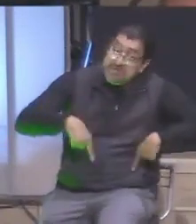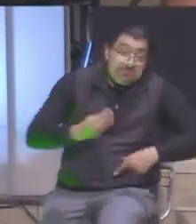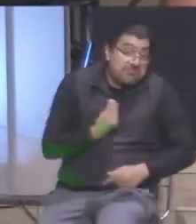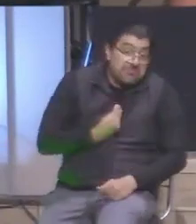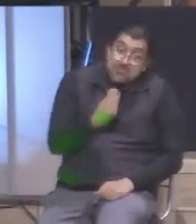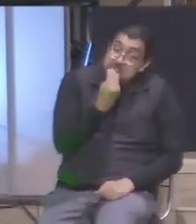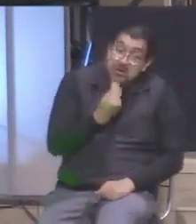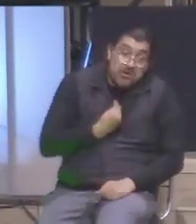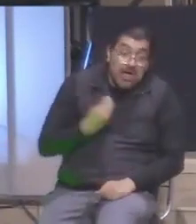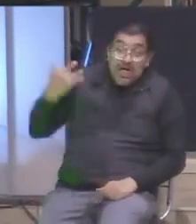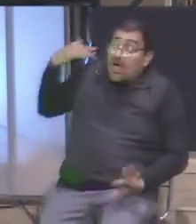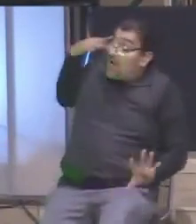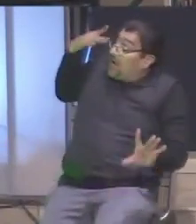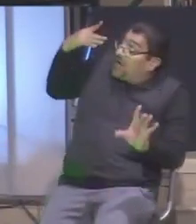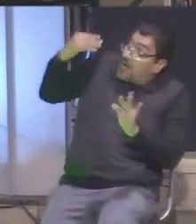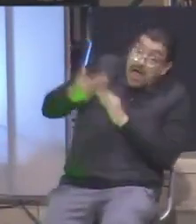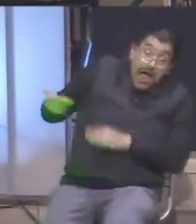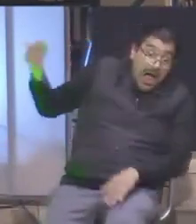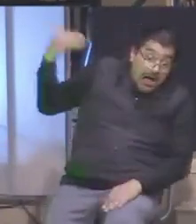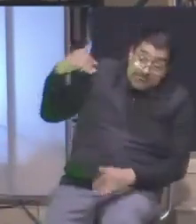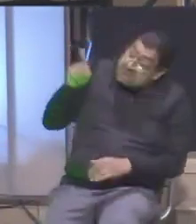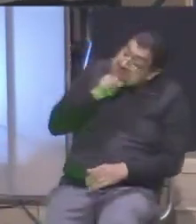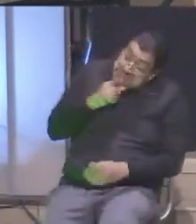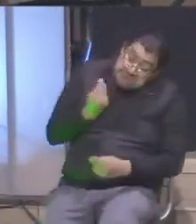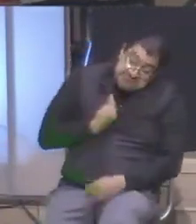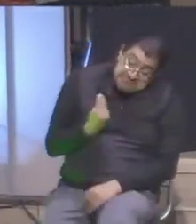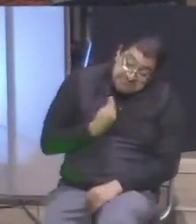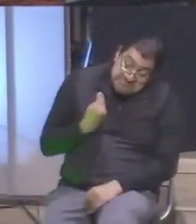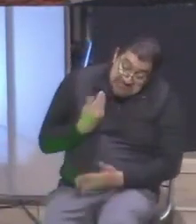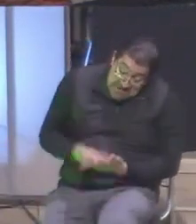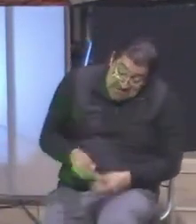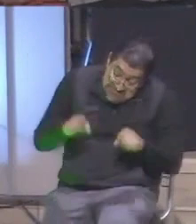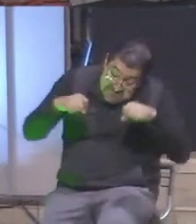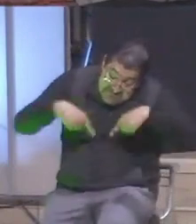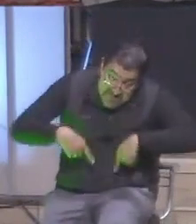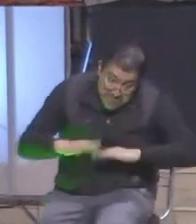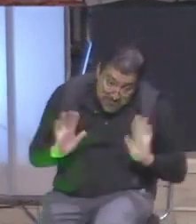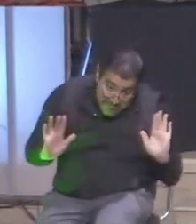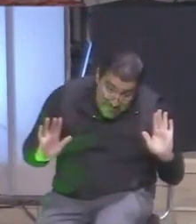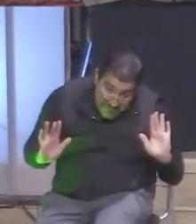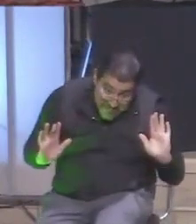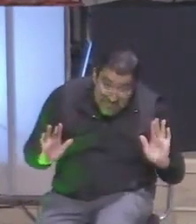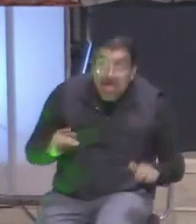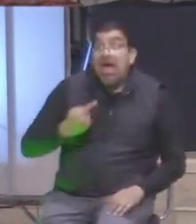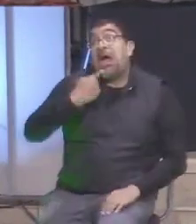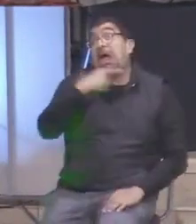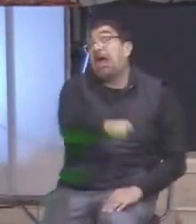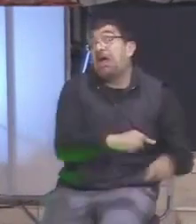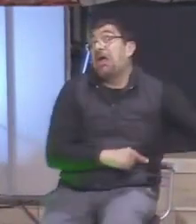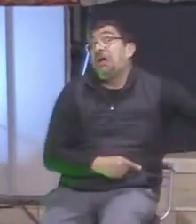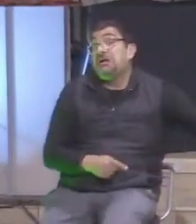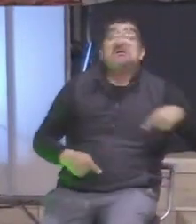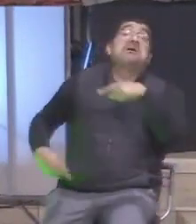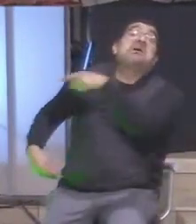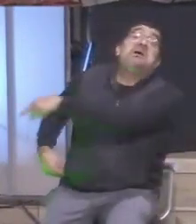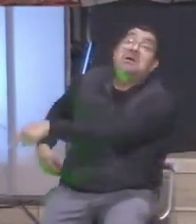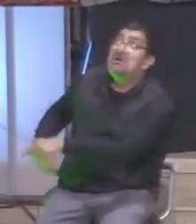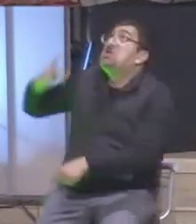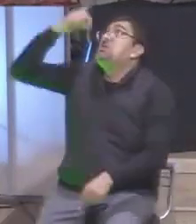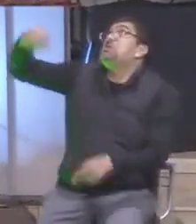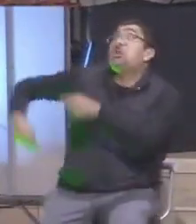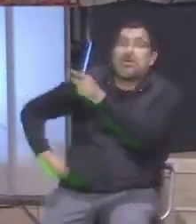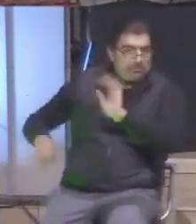la cosecha de todo lo que tú hiciste antes para llegar donde estás No te quejes nunca de la vida espiritual que